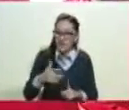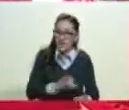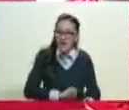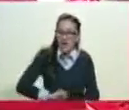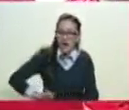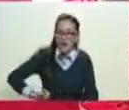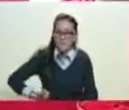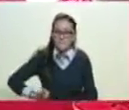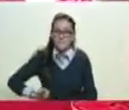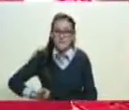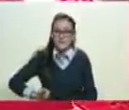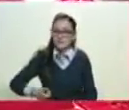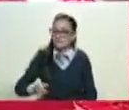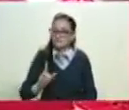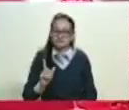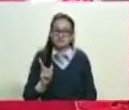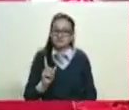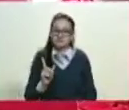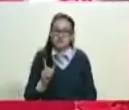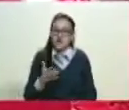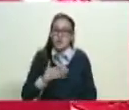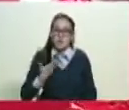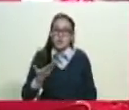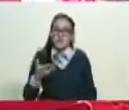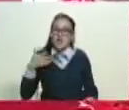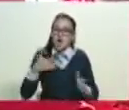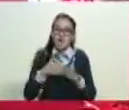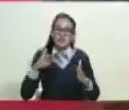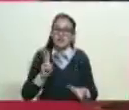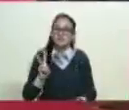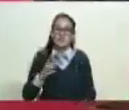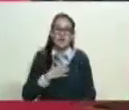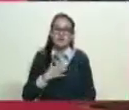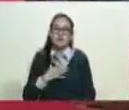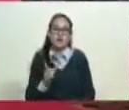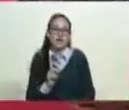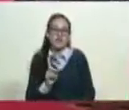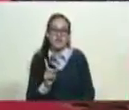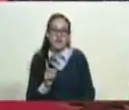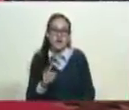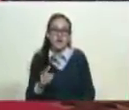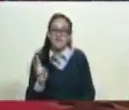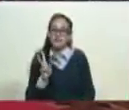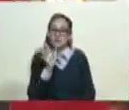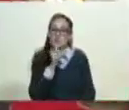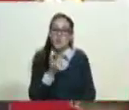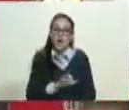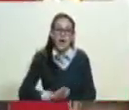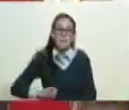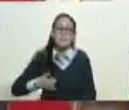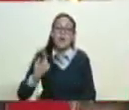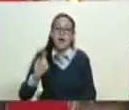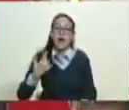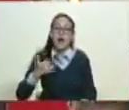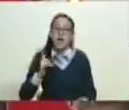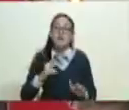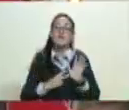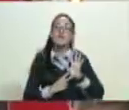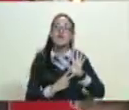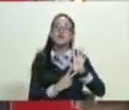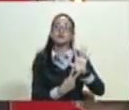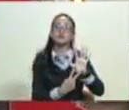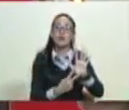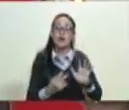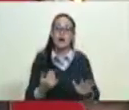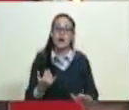hambre no pudo con la voluntad del pueblo de Venezuela. En Venezuela no hay hambre, en Venezuela hay voluntad. En Venezuela